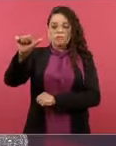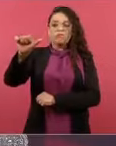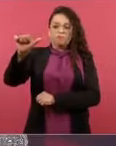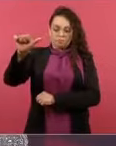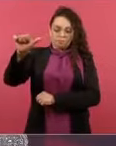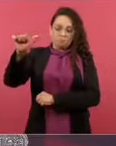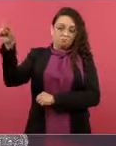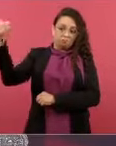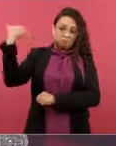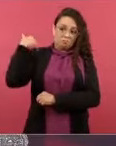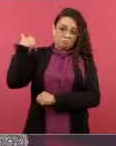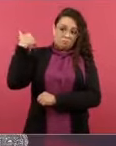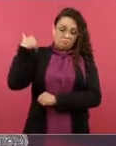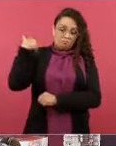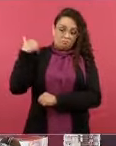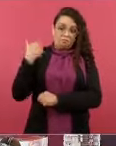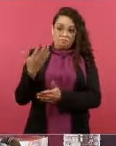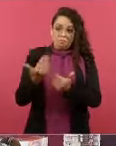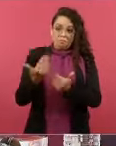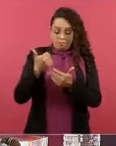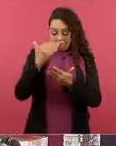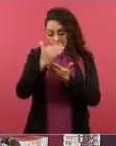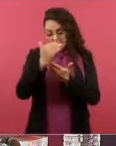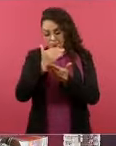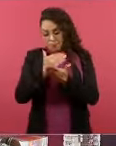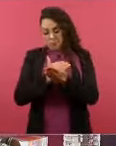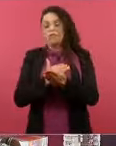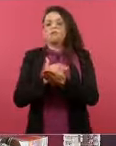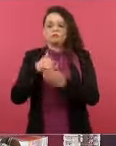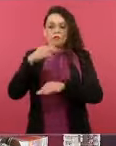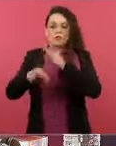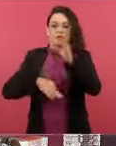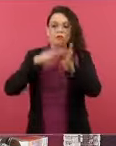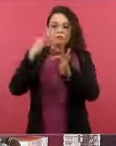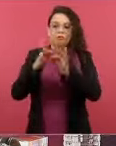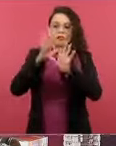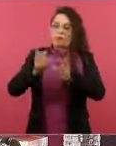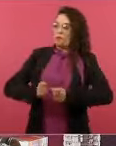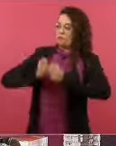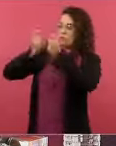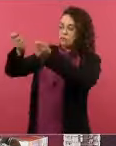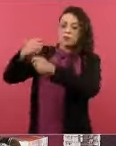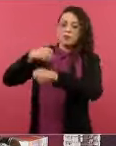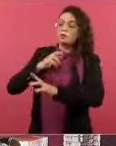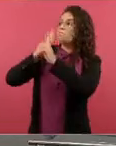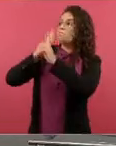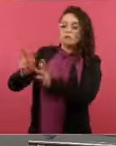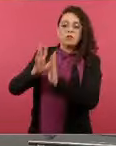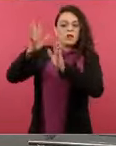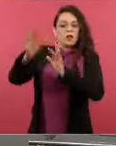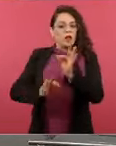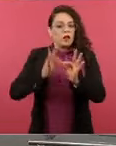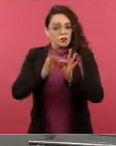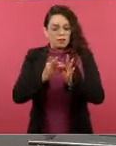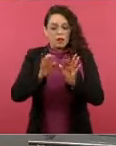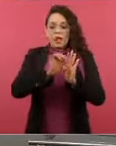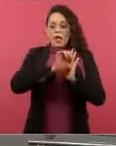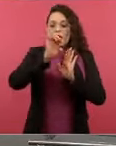marca jurídicamente, contestamos lo que nos solicitan, ya está publicado, ahí va. En el caso de la